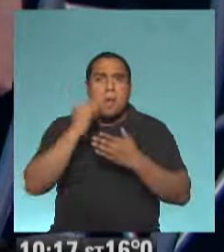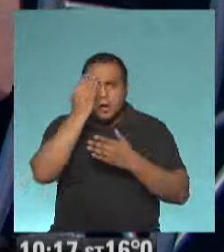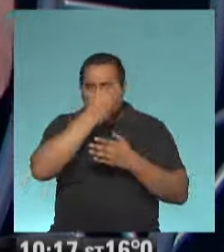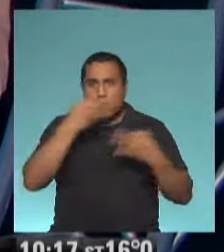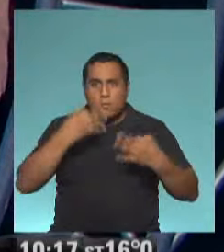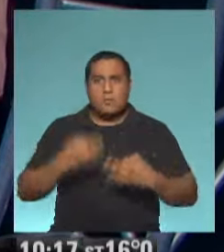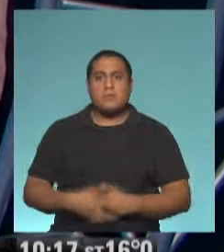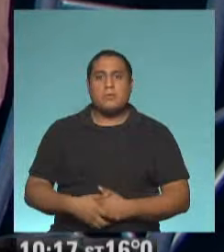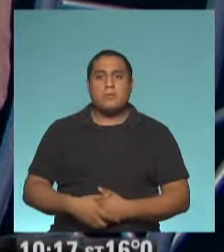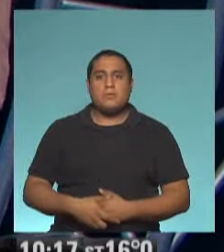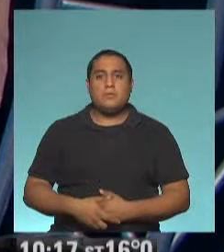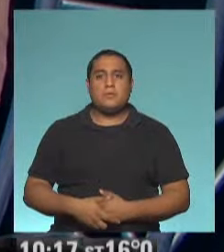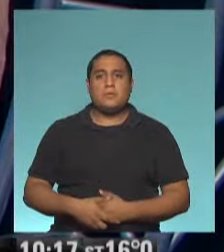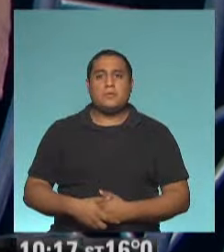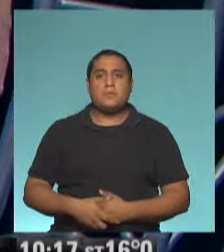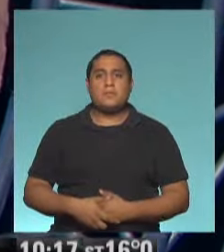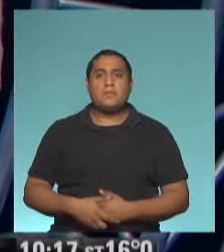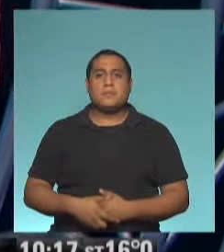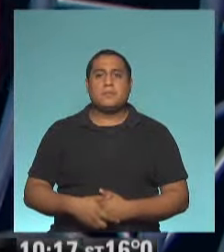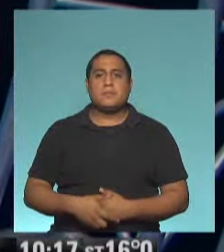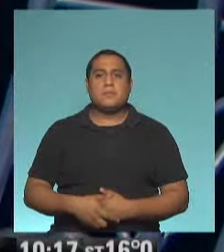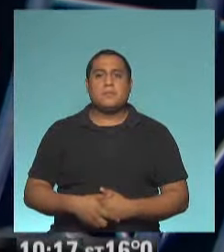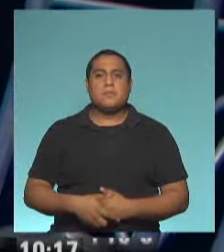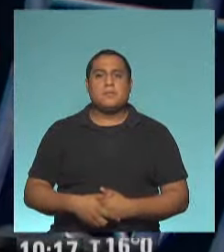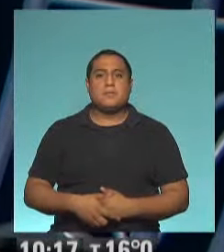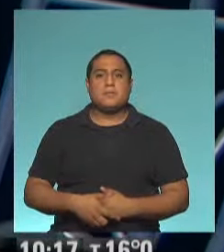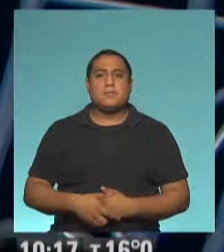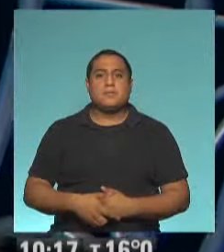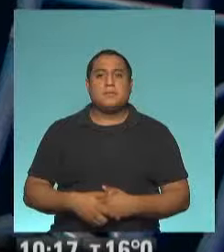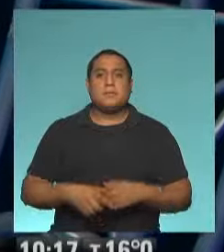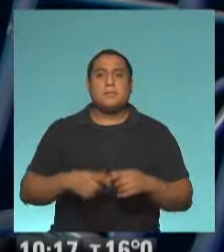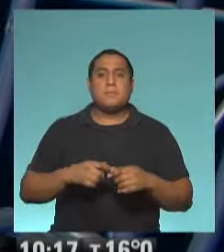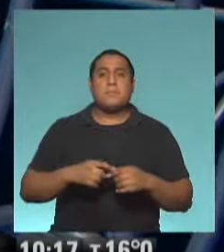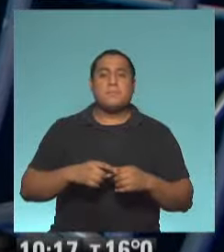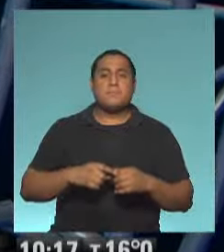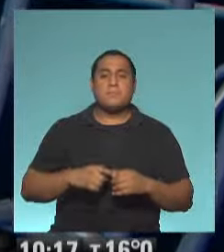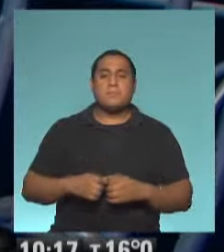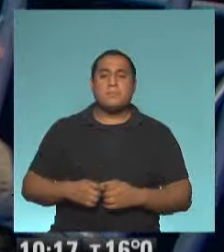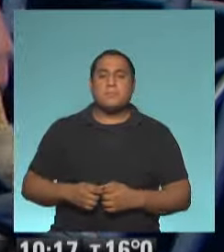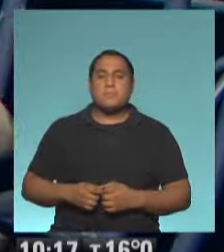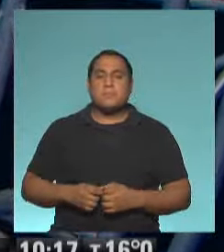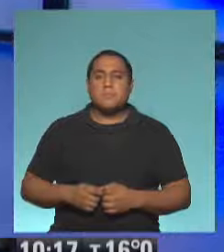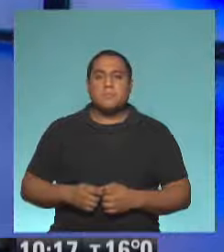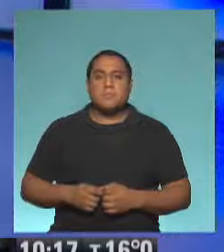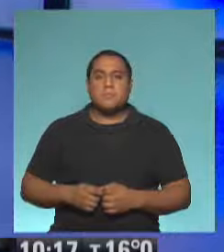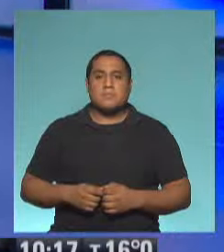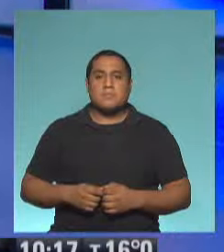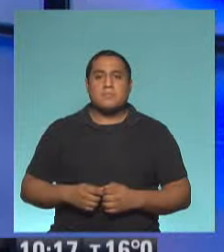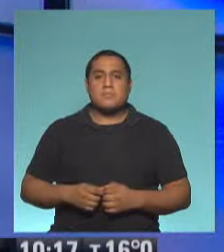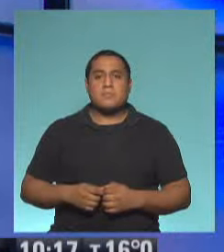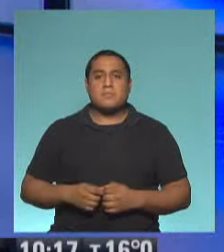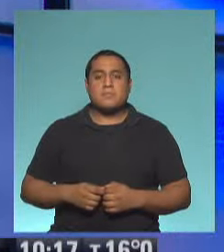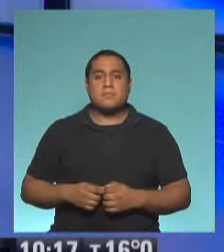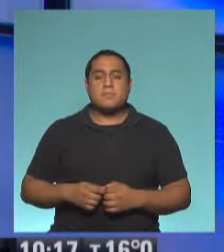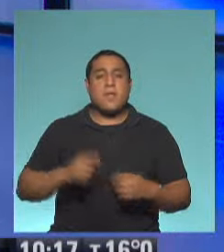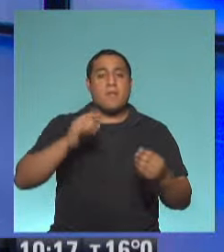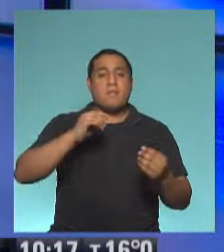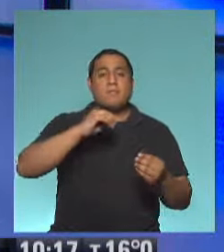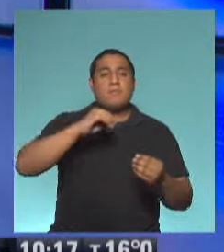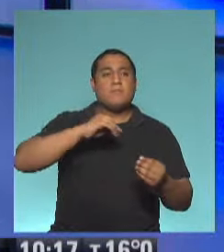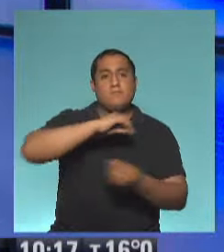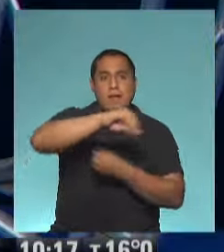Mi esposa. Ah, ¿te maquilló? Y es directora de los Calaveras de Constitución. Ahí va. Muy bien. Todo queda en familia.